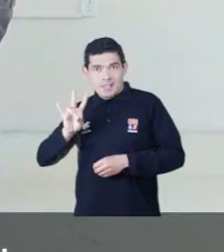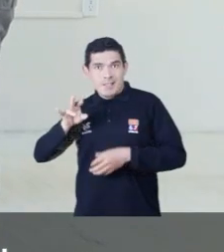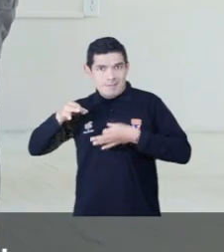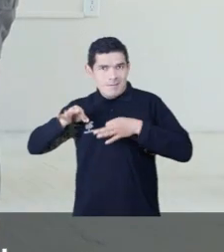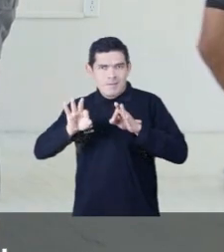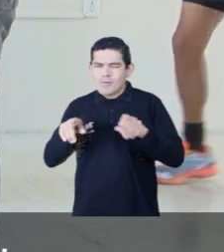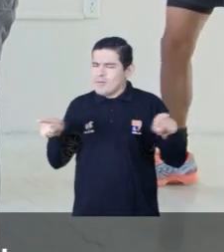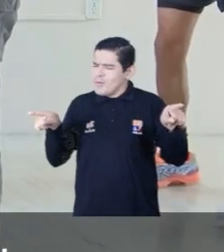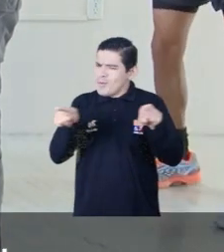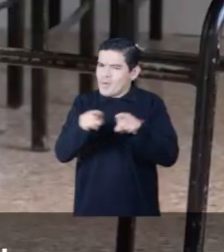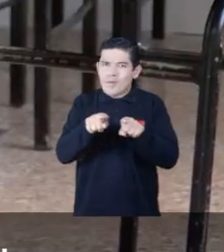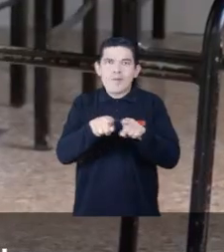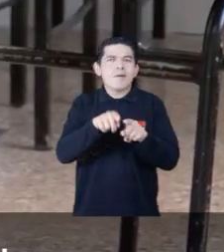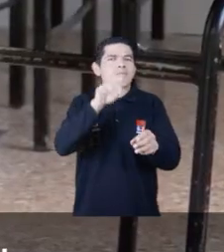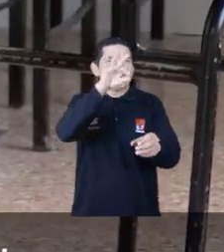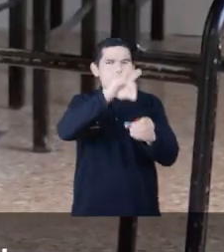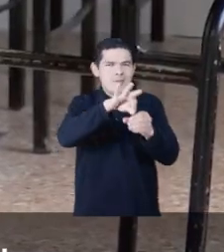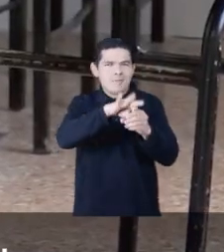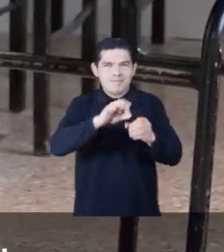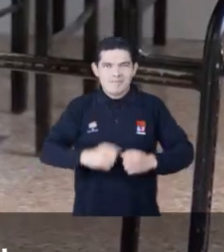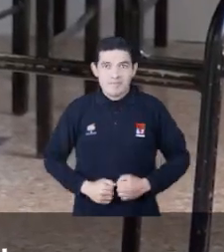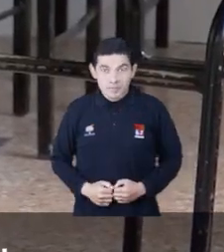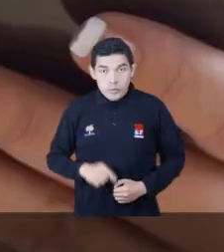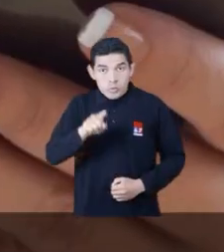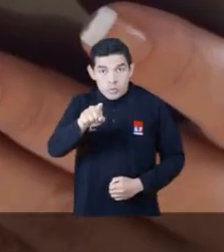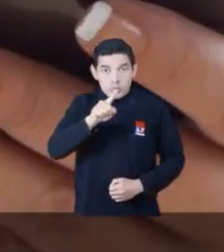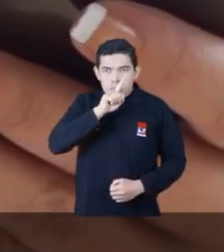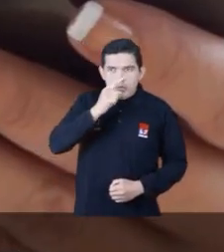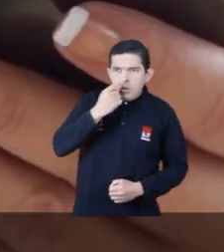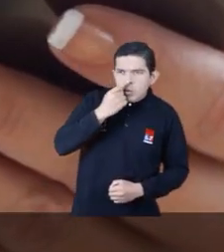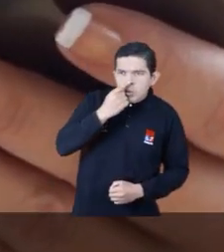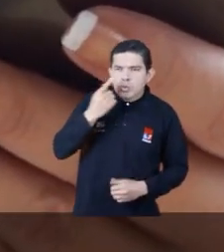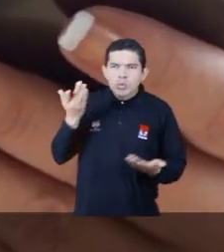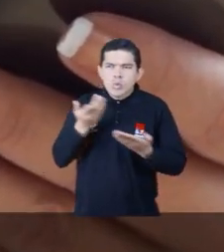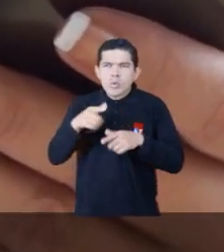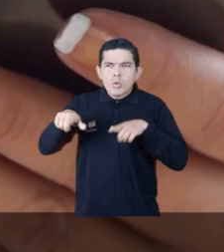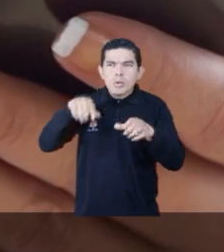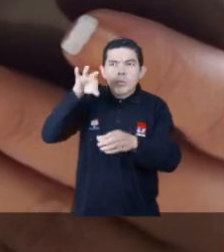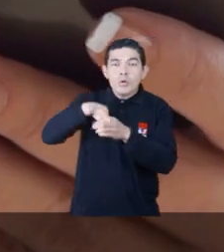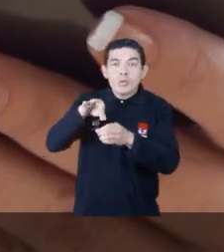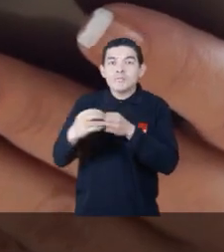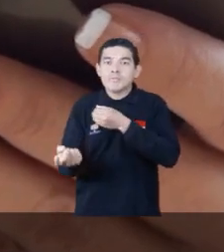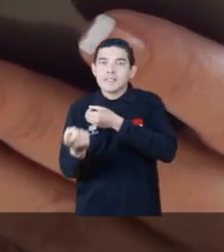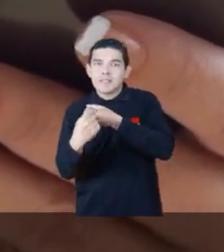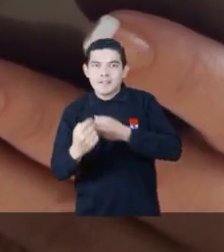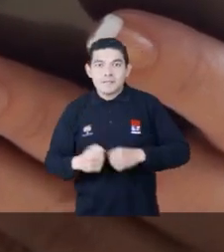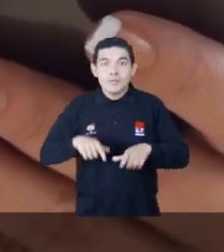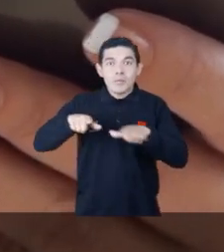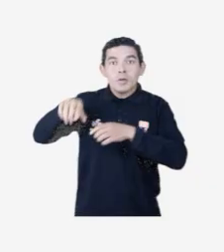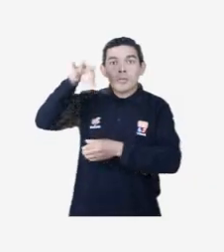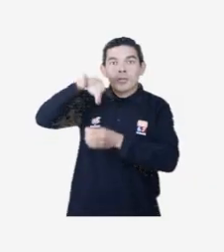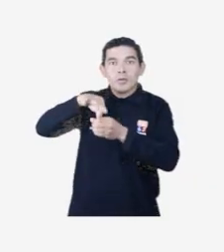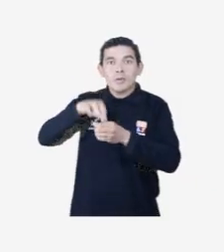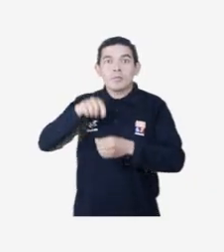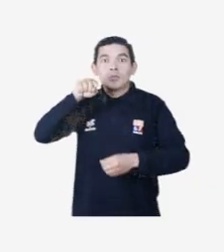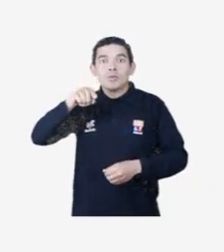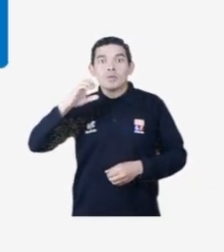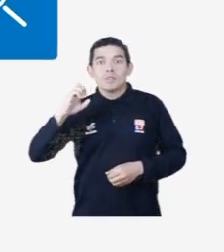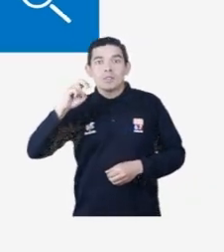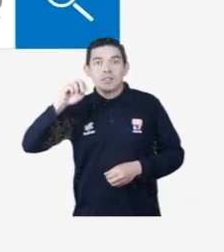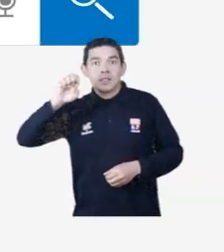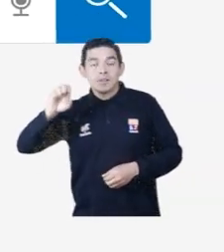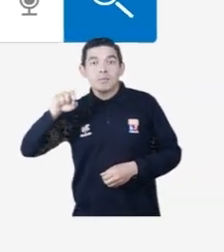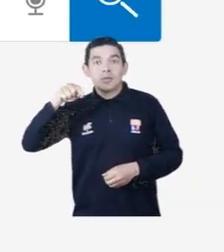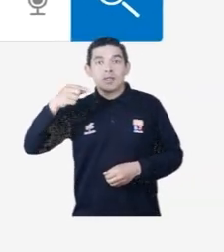y recinto en el que sufragaste el pasado 7 de febrero. Si deseas consultar tu lugar de votación, ingresa a